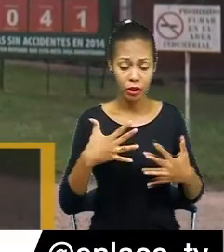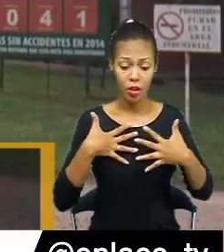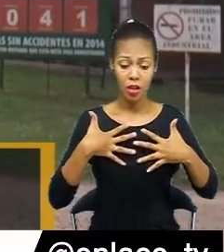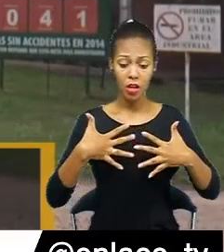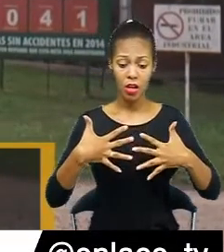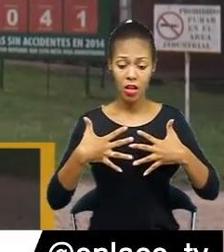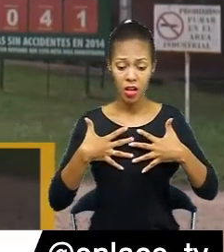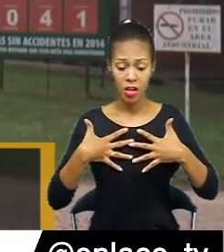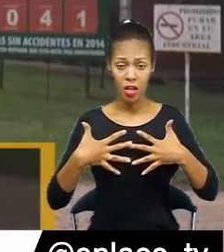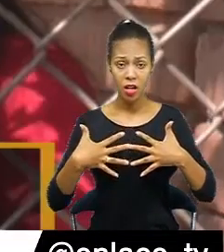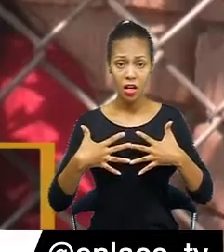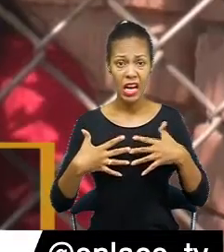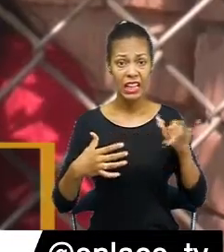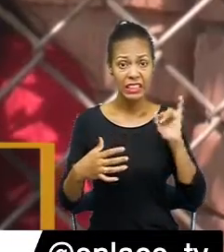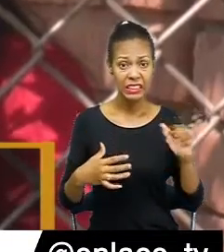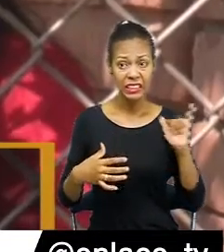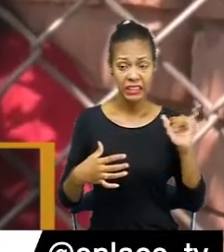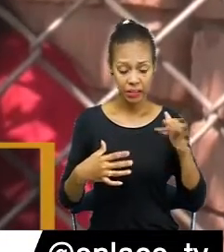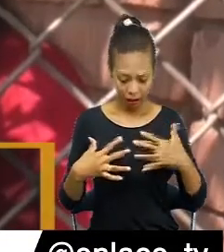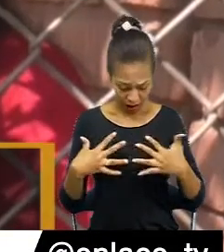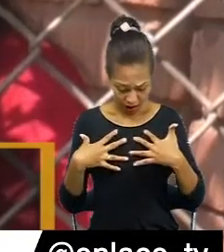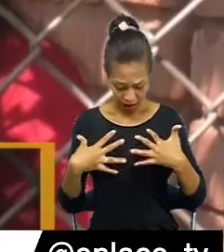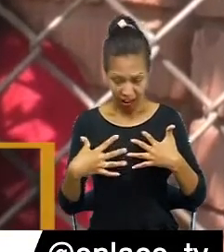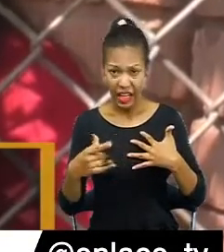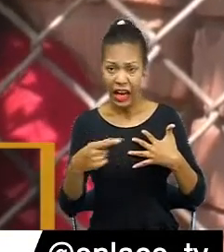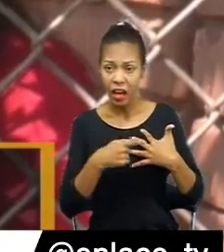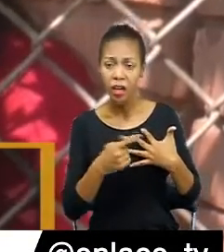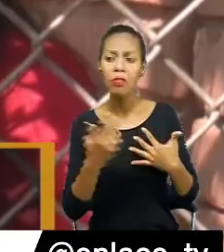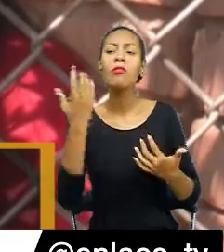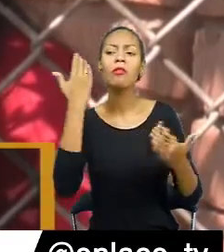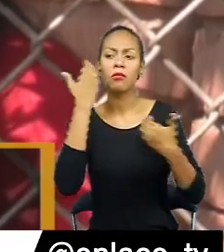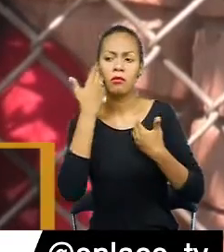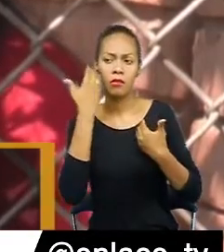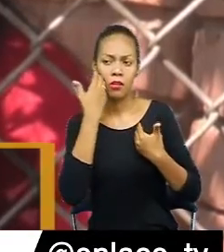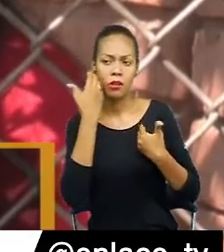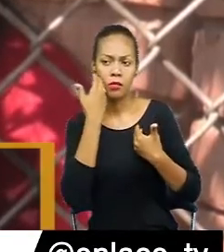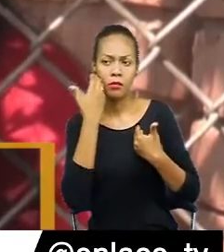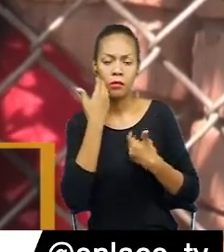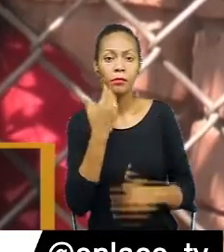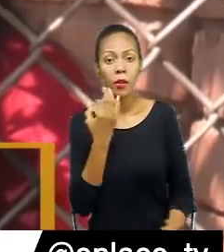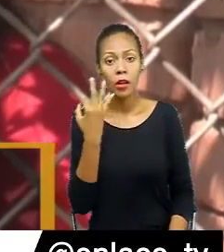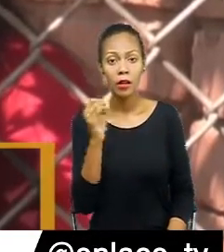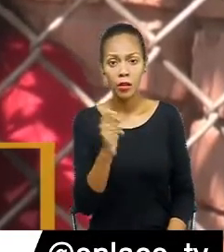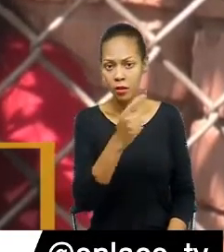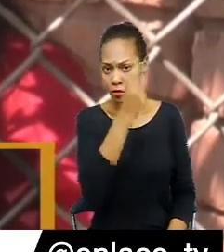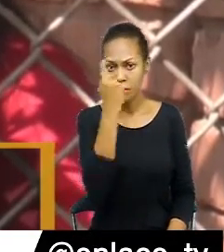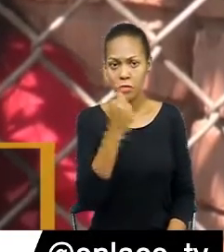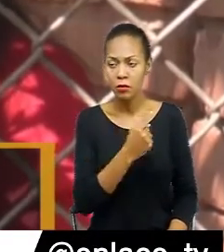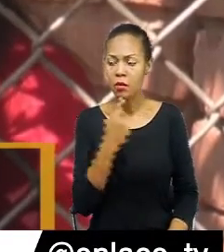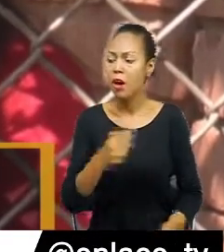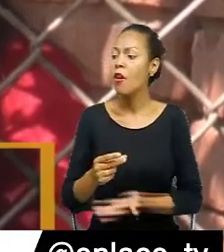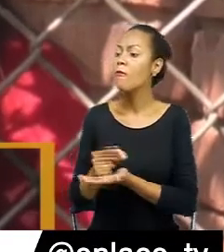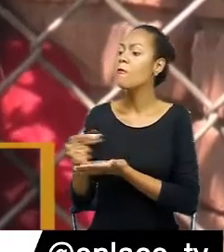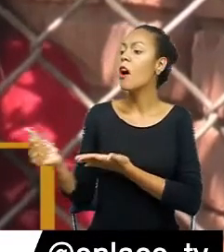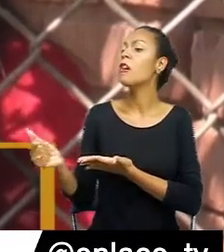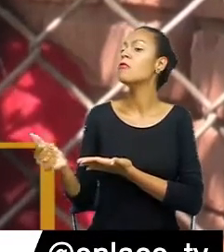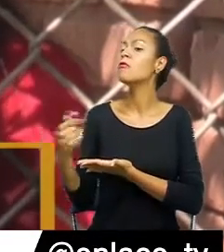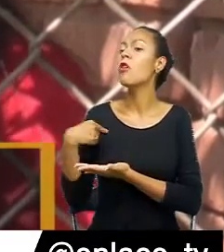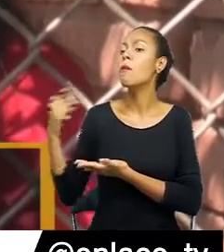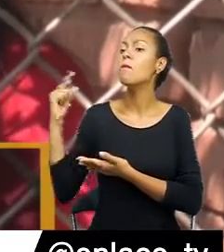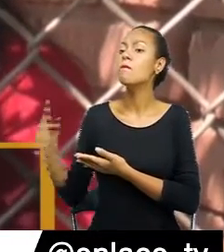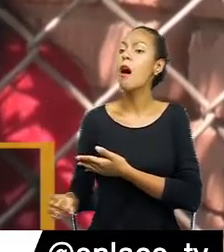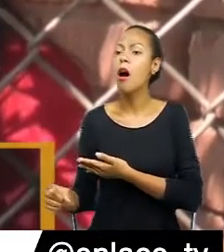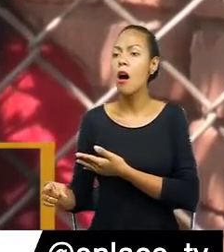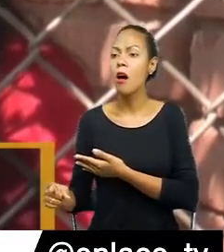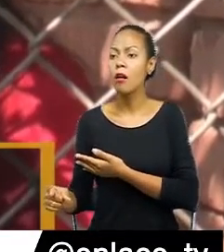responde. Accidente que tuve el 30 de septiembre, lastimosamente fui despedida injustamente, pero por orden del juez volvieron